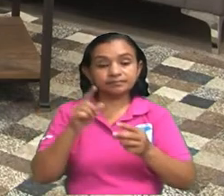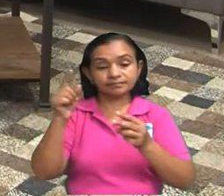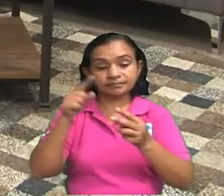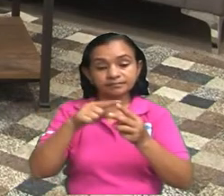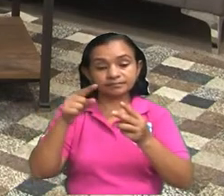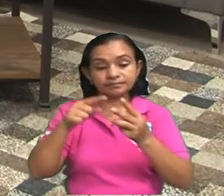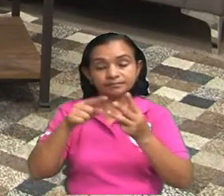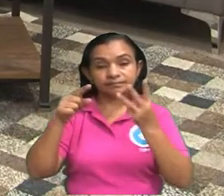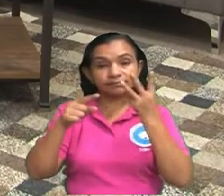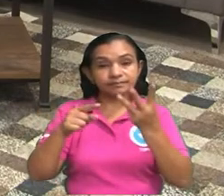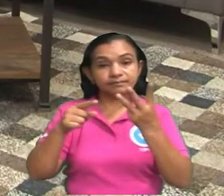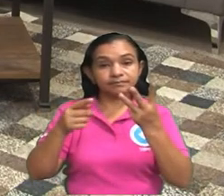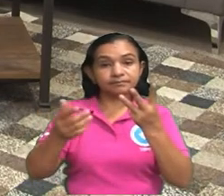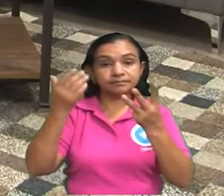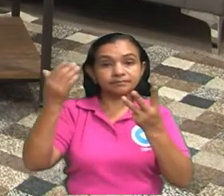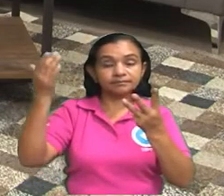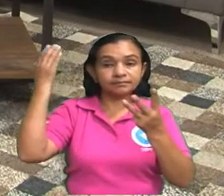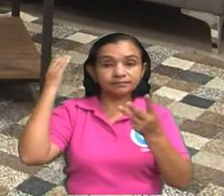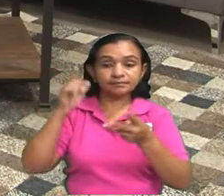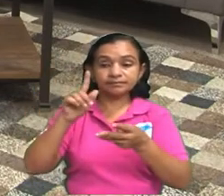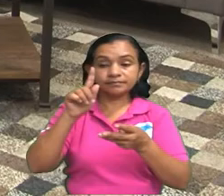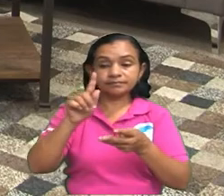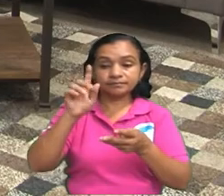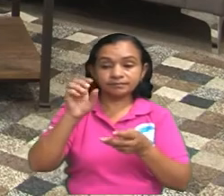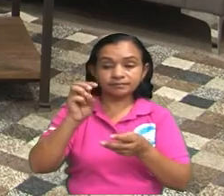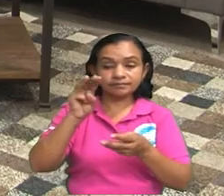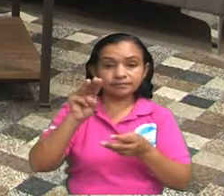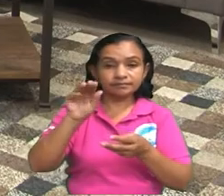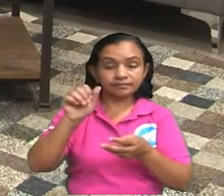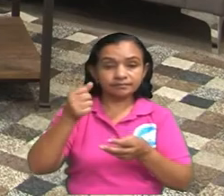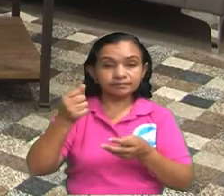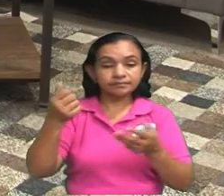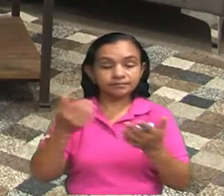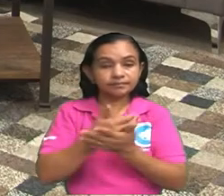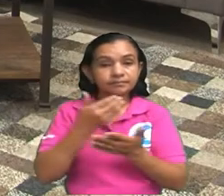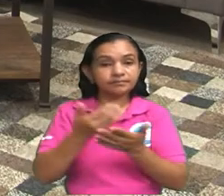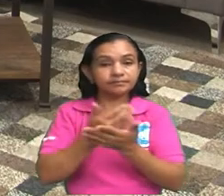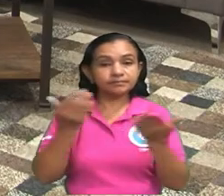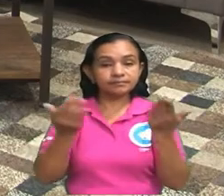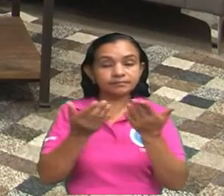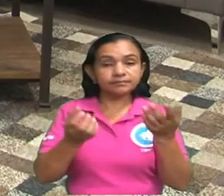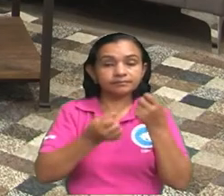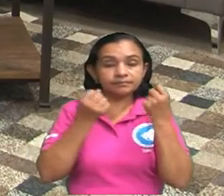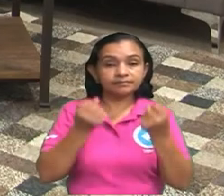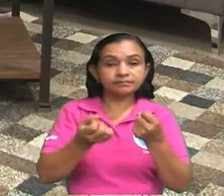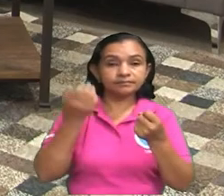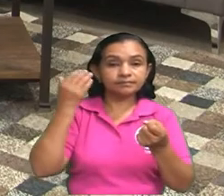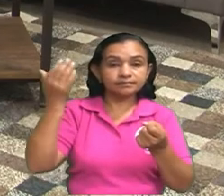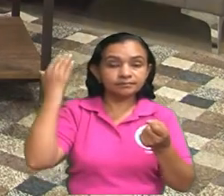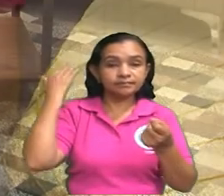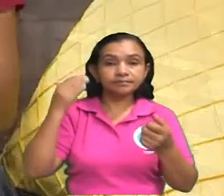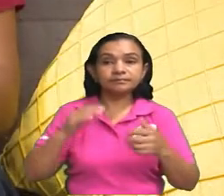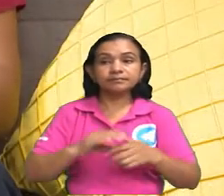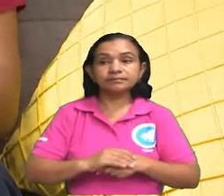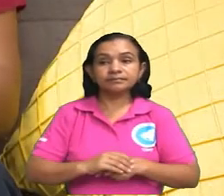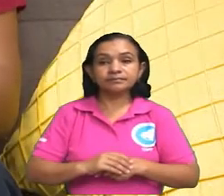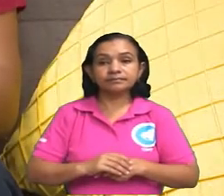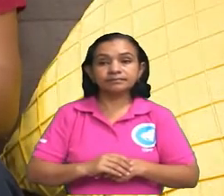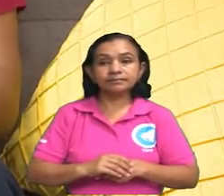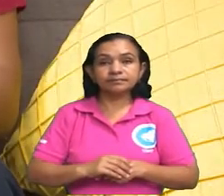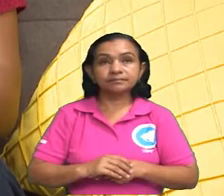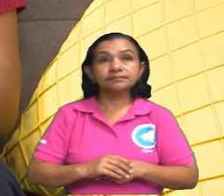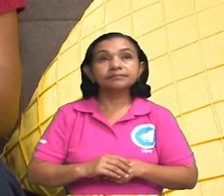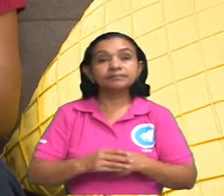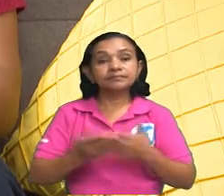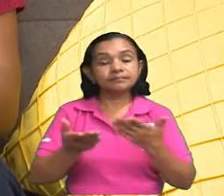históricos y que también nos acompañó el comandante Tomás y también en la nueva etapa de la revolución. Sin duda alguna, un hombre con mucha historia. Sí. Adelante entonces